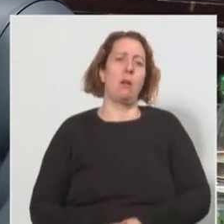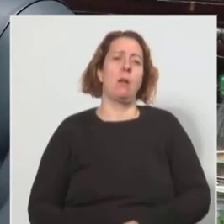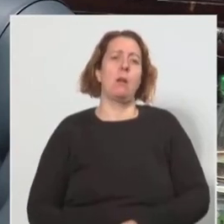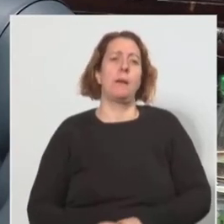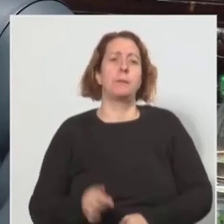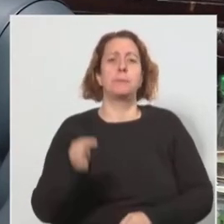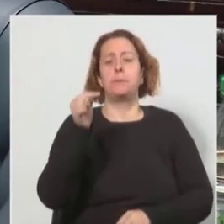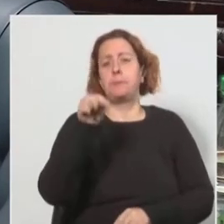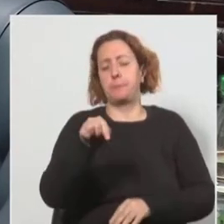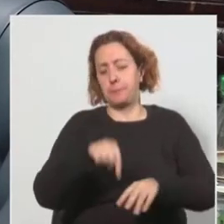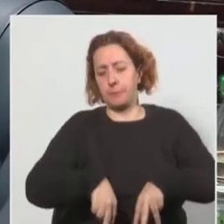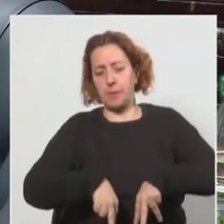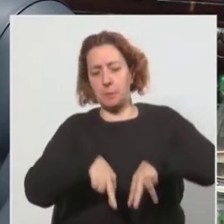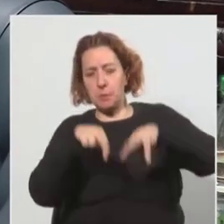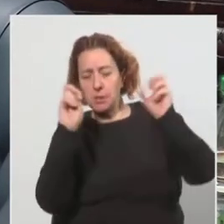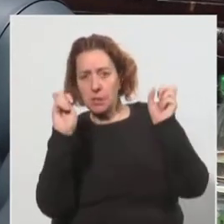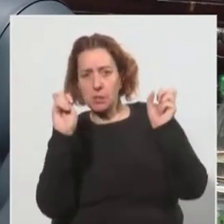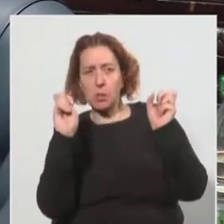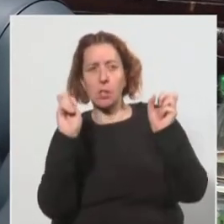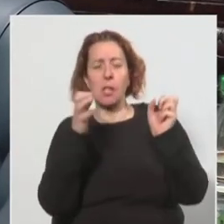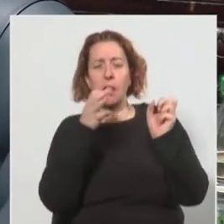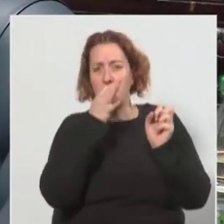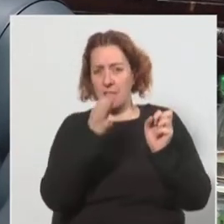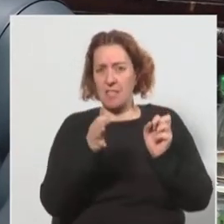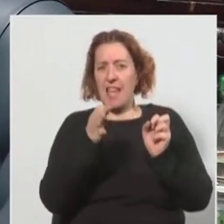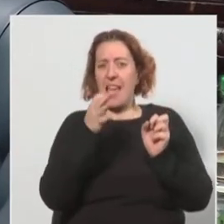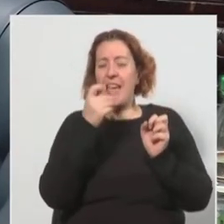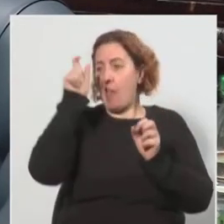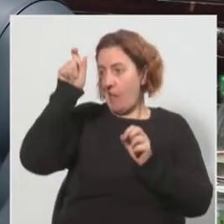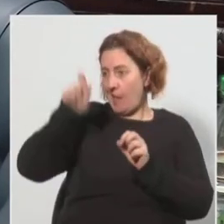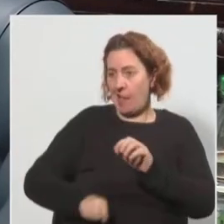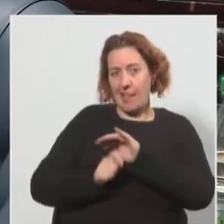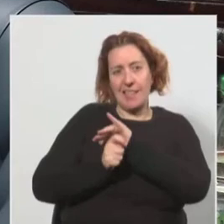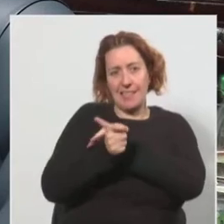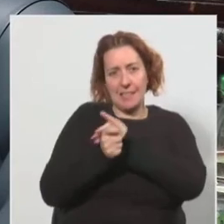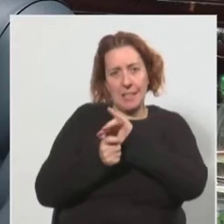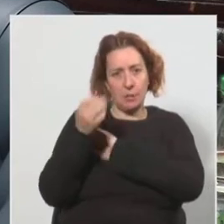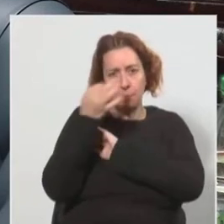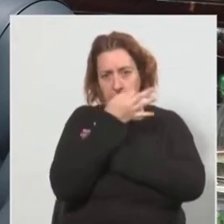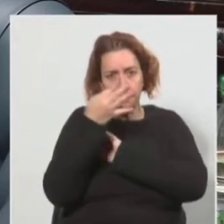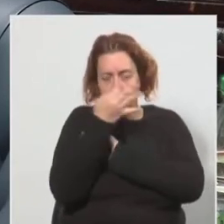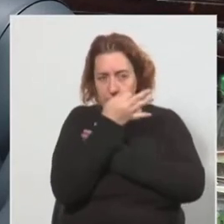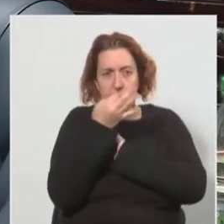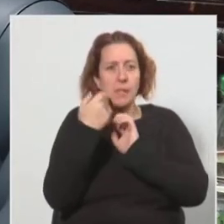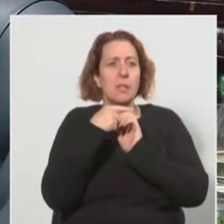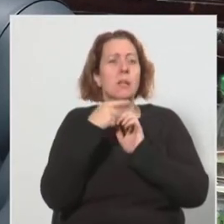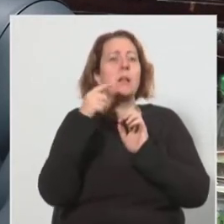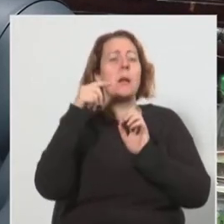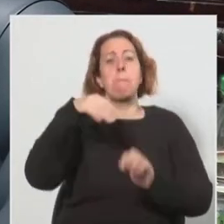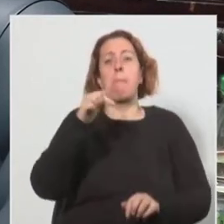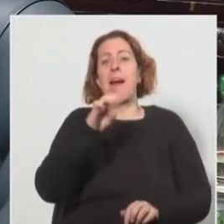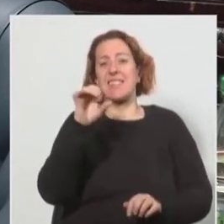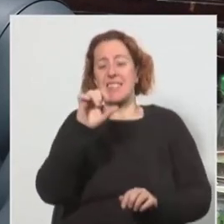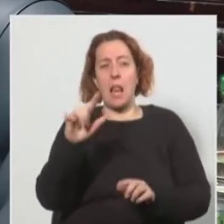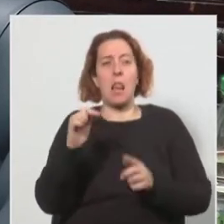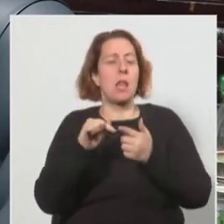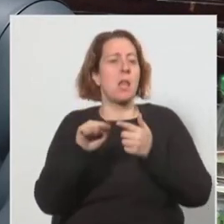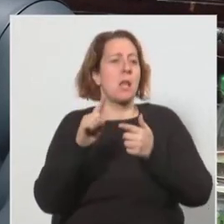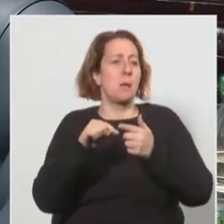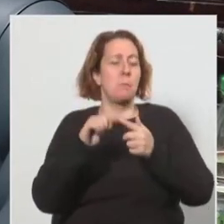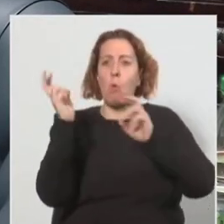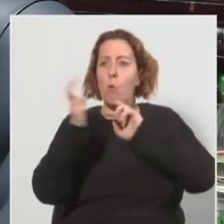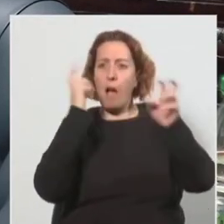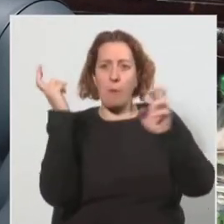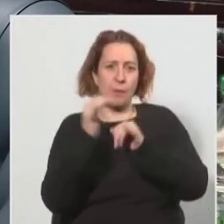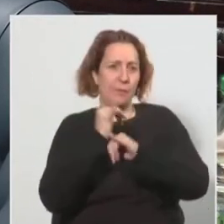Estas investigaciones indican que el narcotraficante Marcet buscaba desesperadamente finalizar su